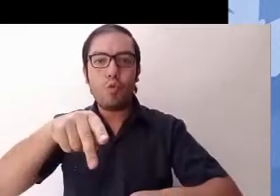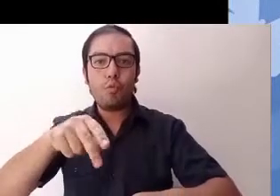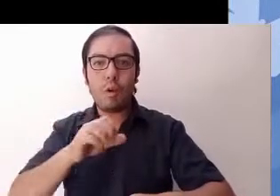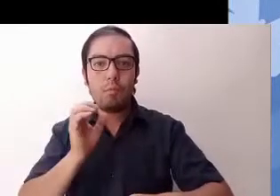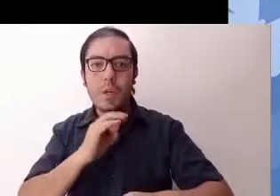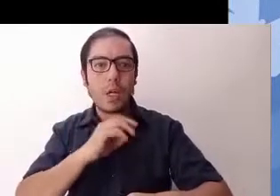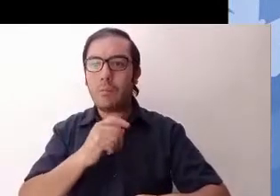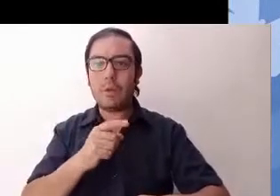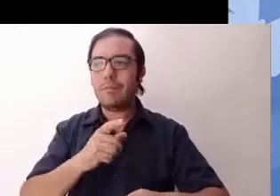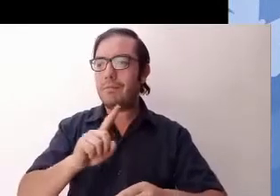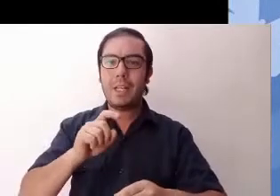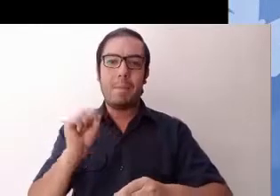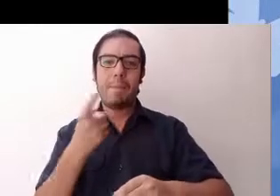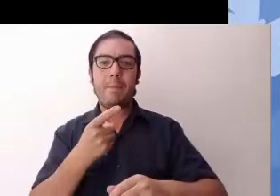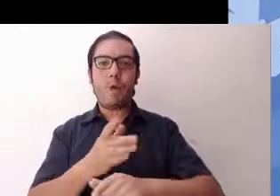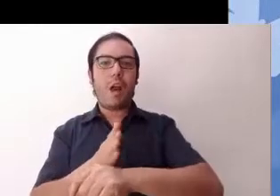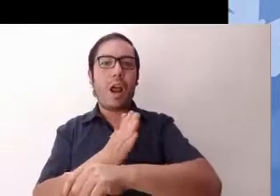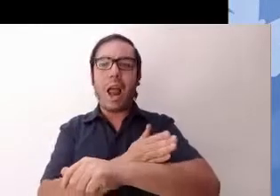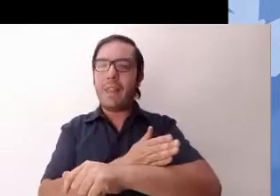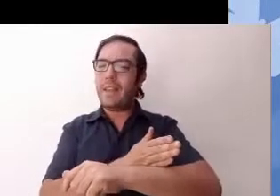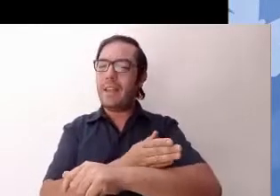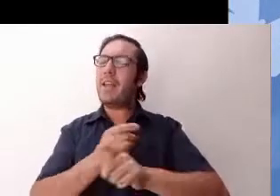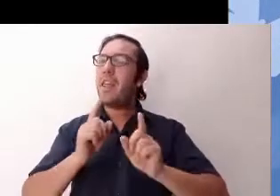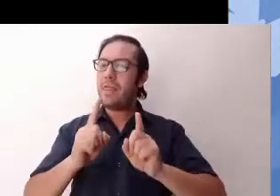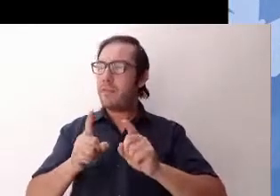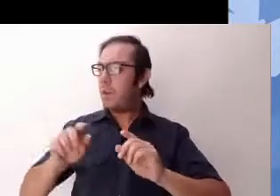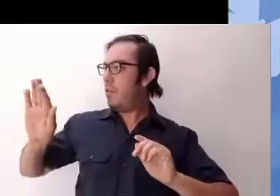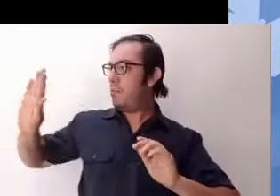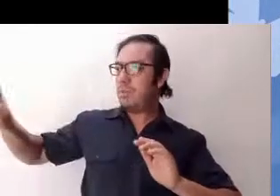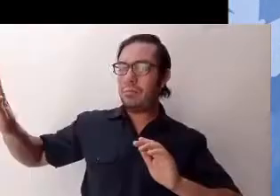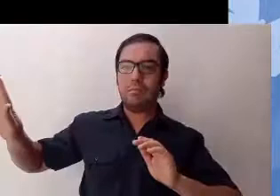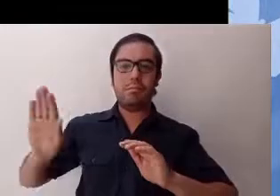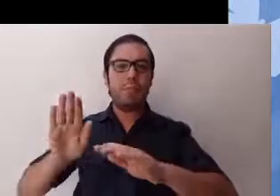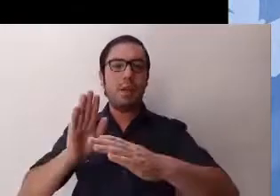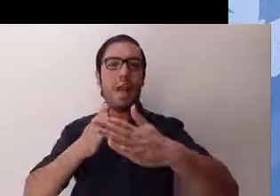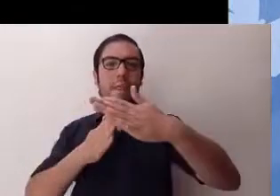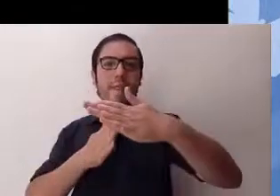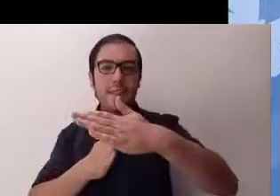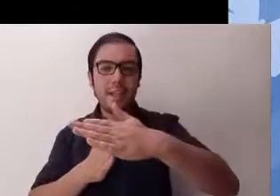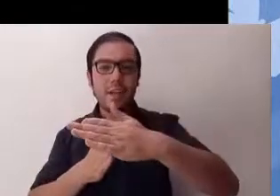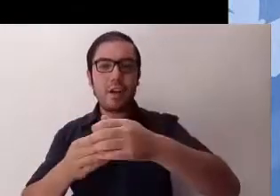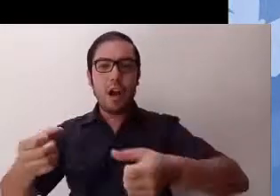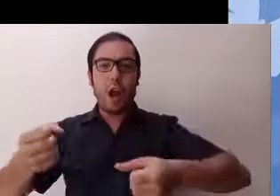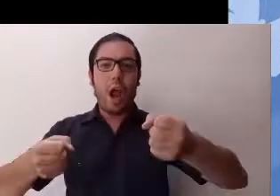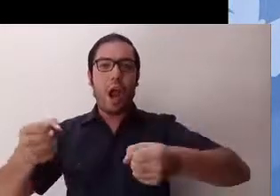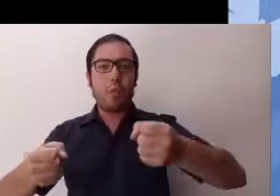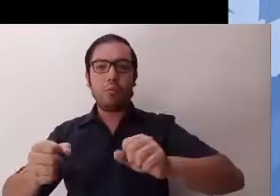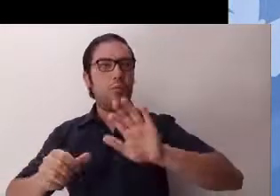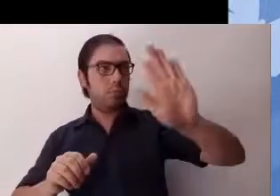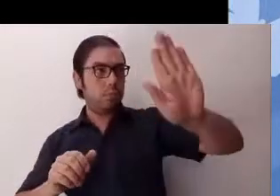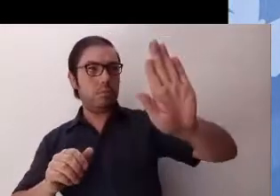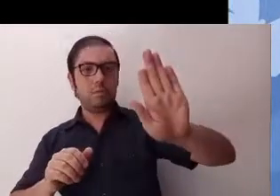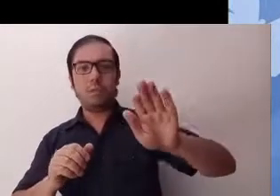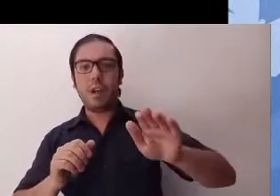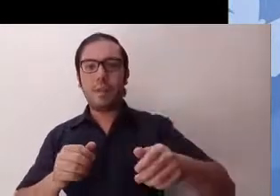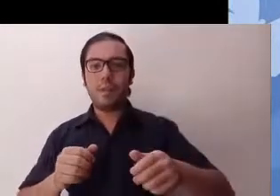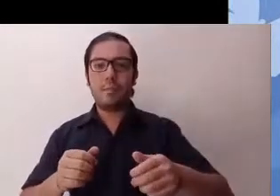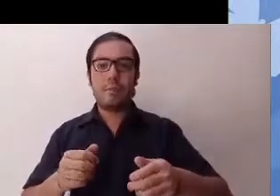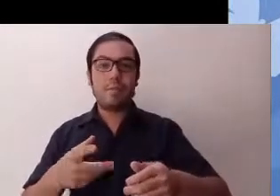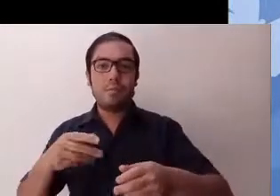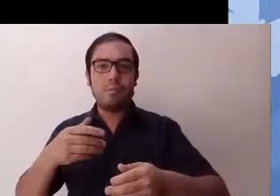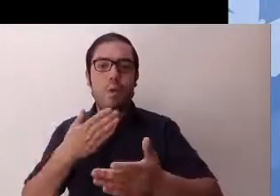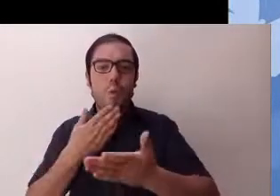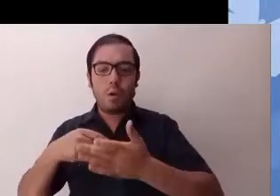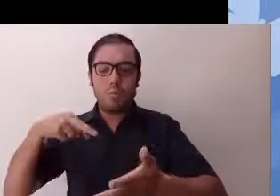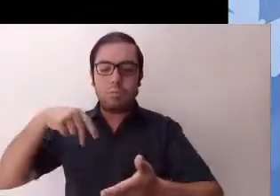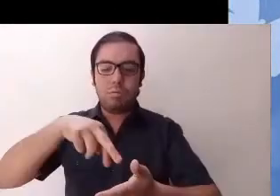y ayudarla si es que no detenemos el tránsito, ya que al tratar de cruzar podríamos ser atropellados y en